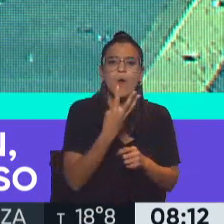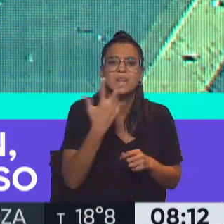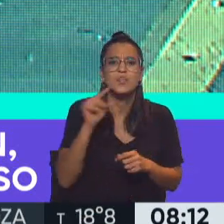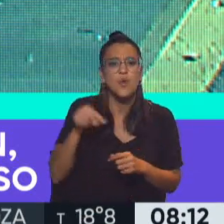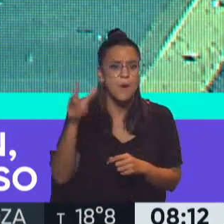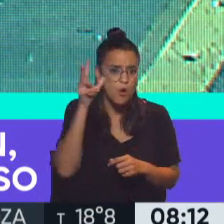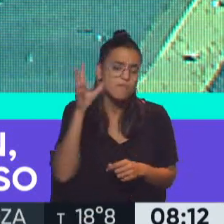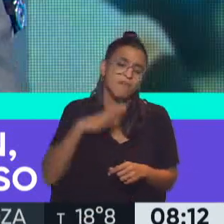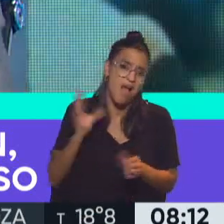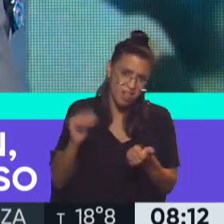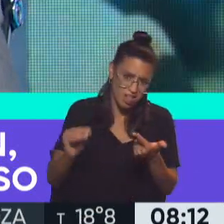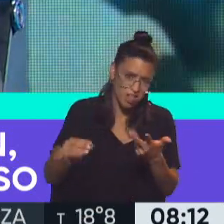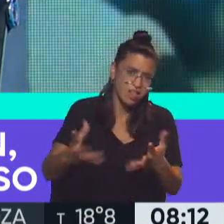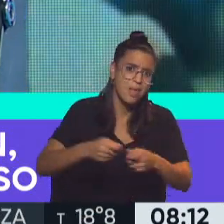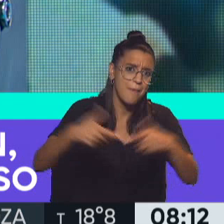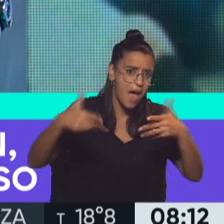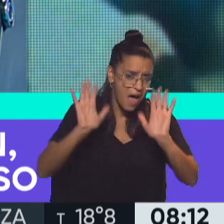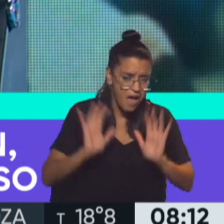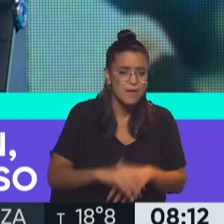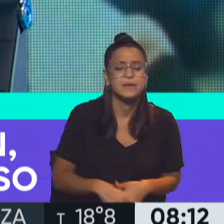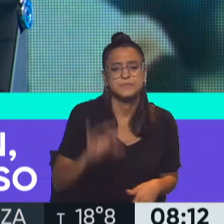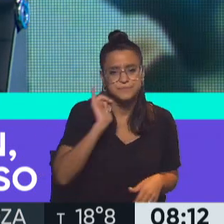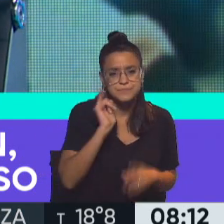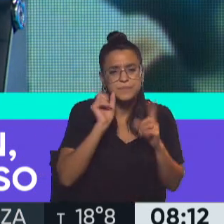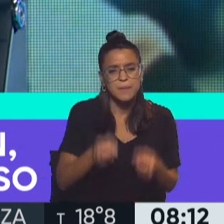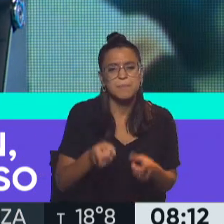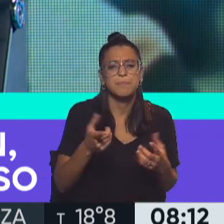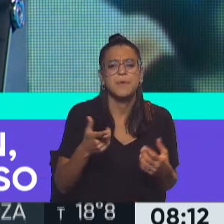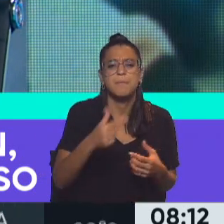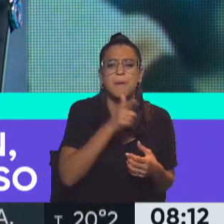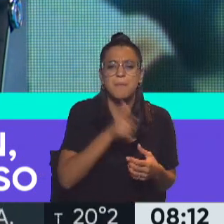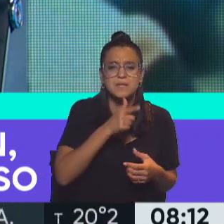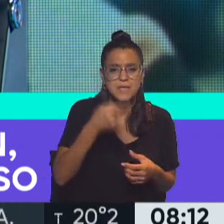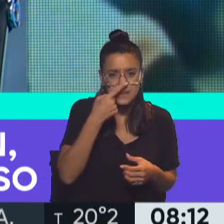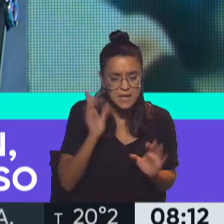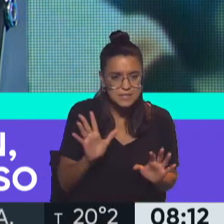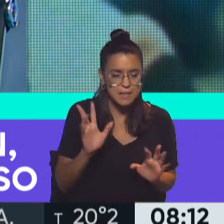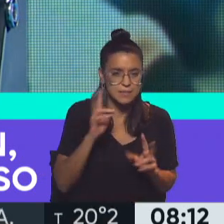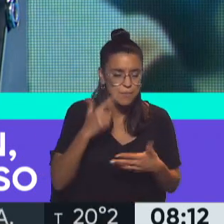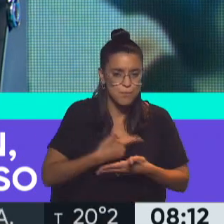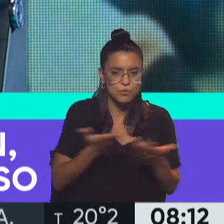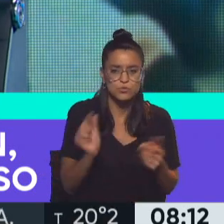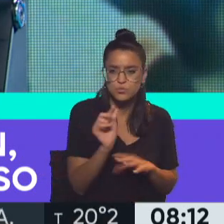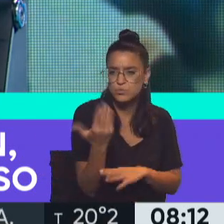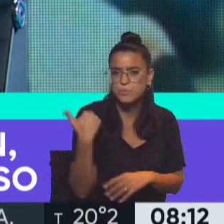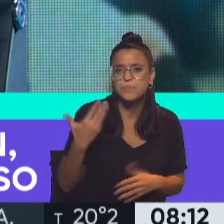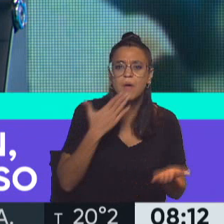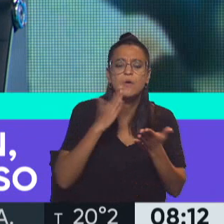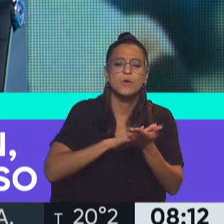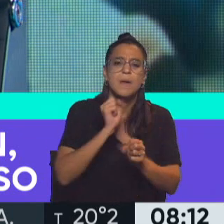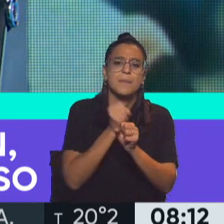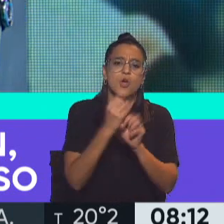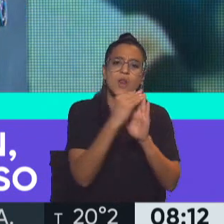sea, falta mucho, ¿no? Sí, acá hay una cosa también para cruzar que me parece interesante. Yo recién hablaba del empleo